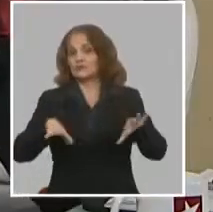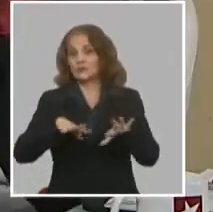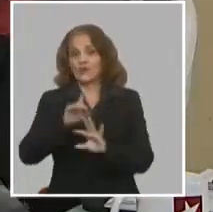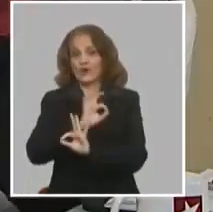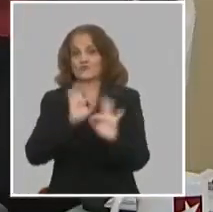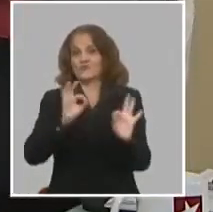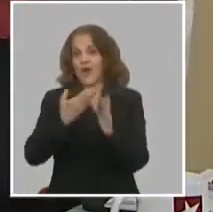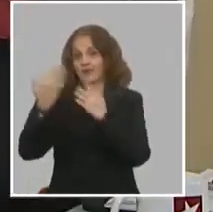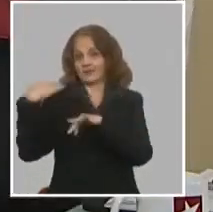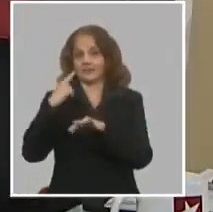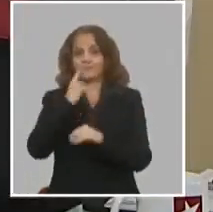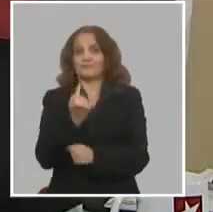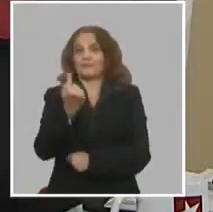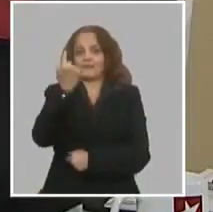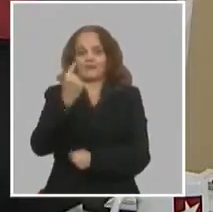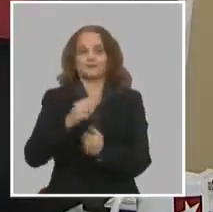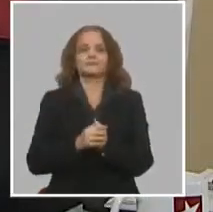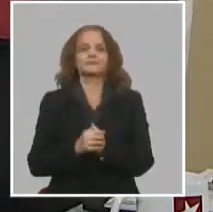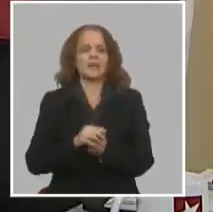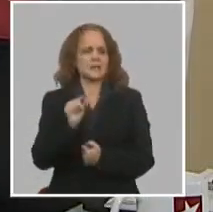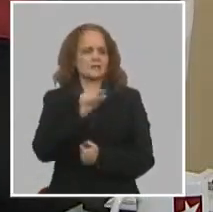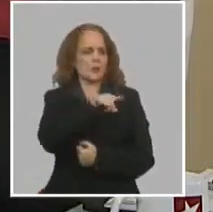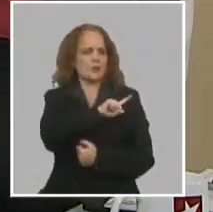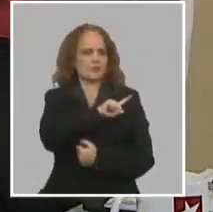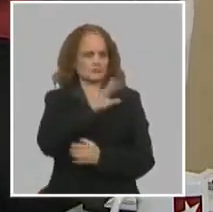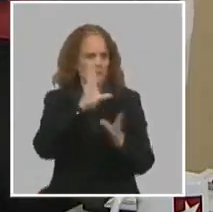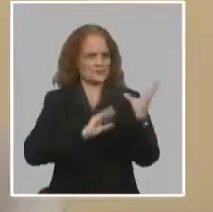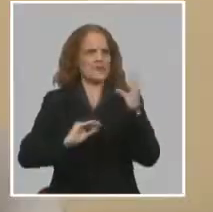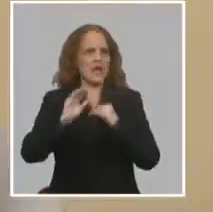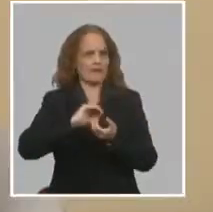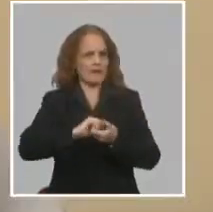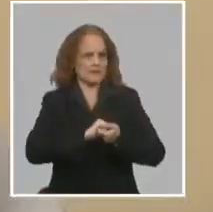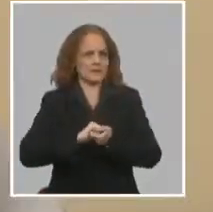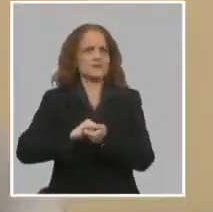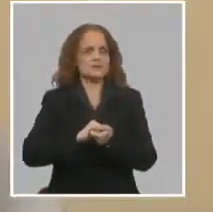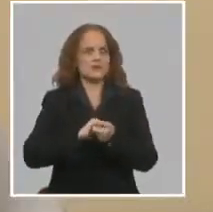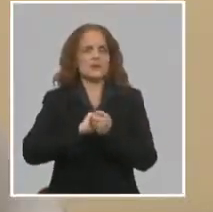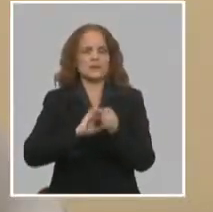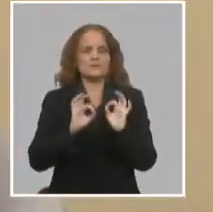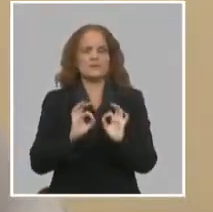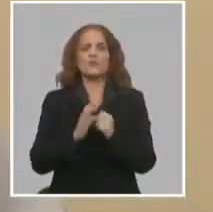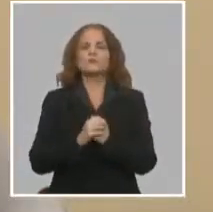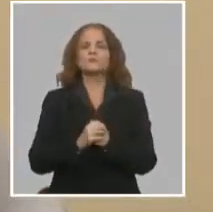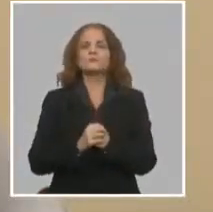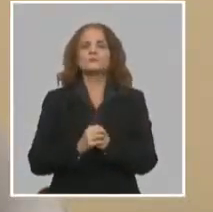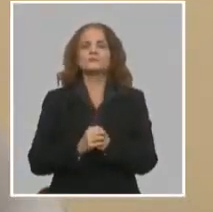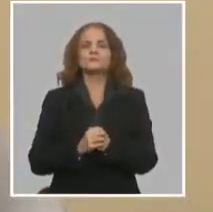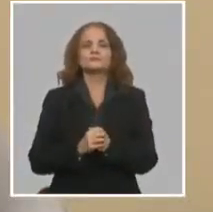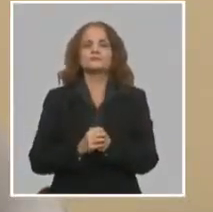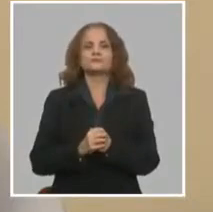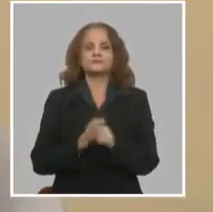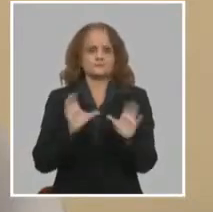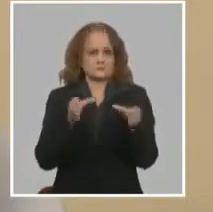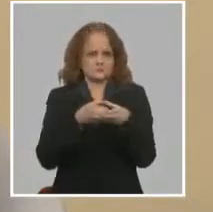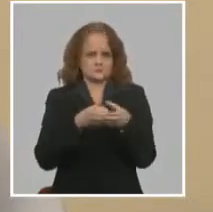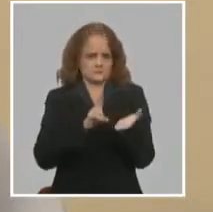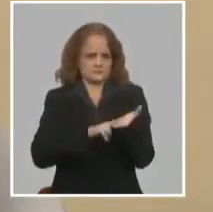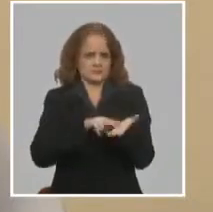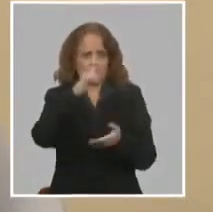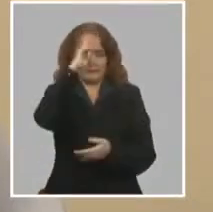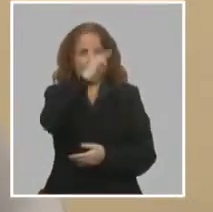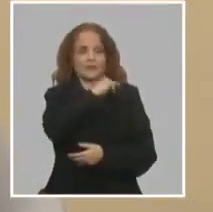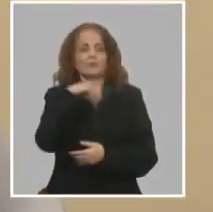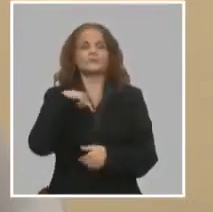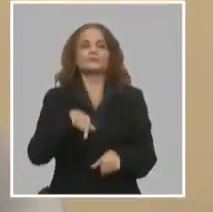supuesto, como todo. Hace poco conversaba con unos amigos de la visión de nuestro comandante, que una vez el presidente de Argelia